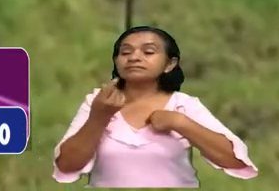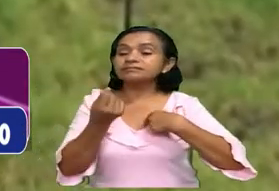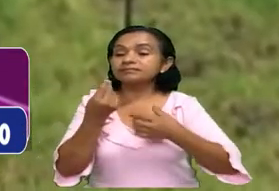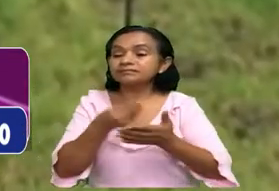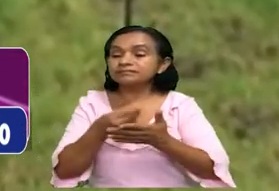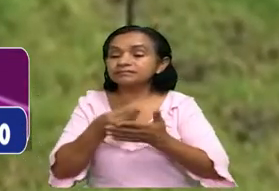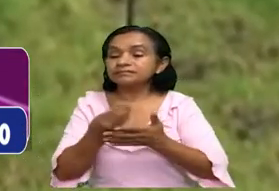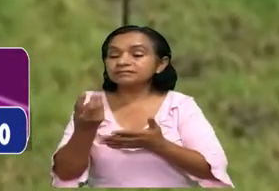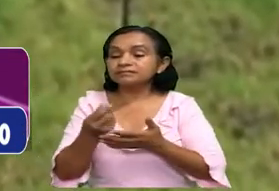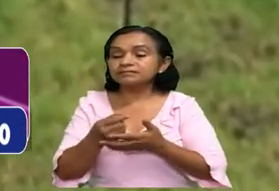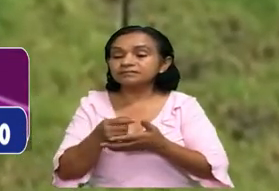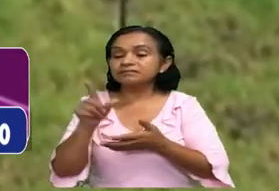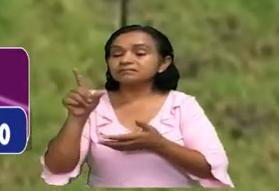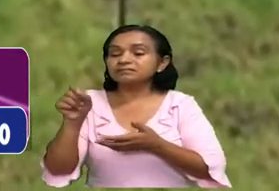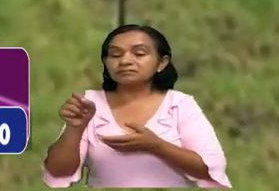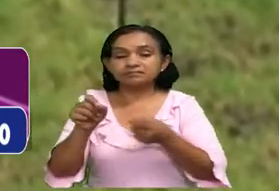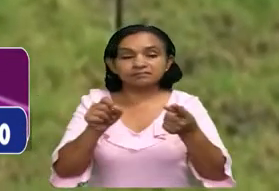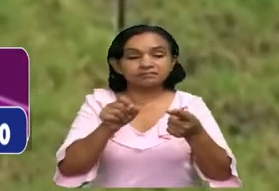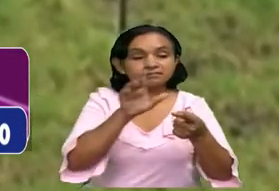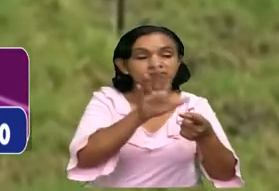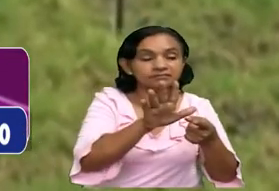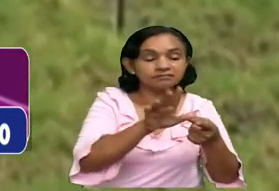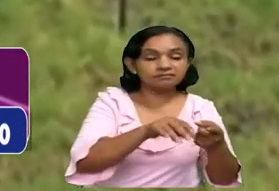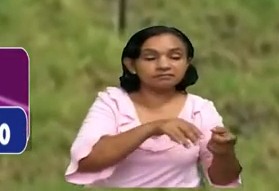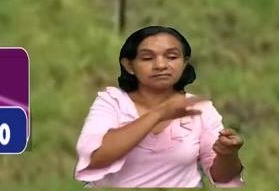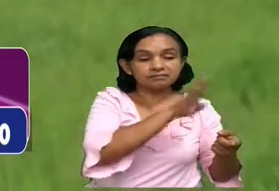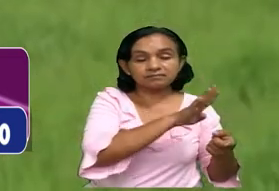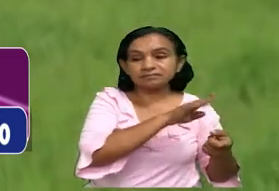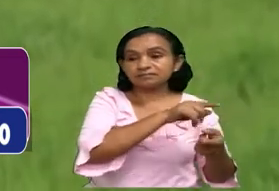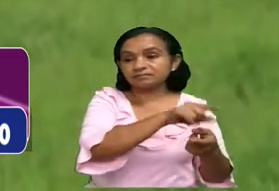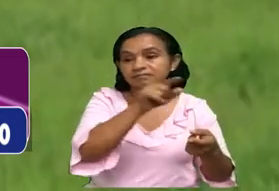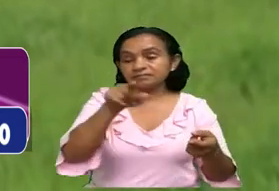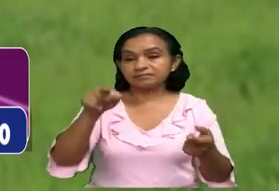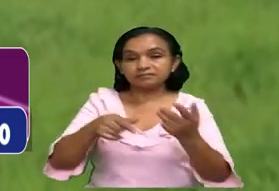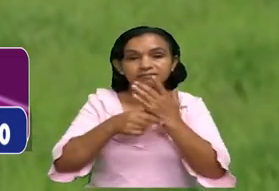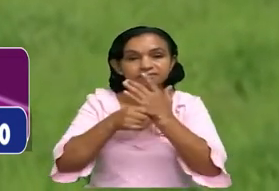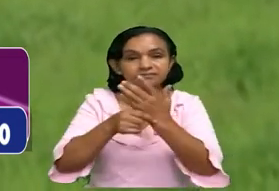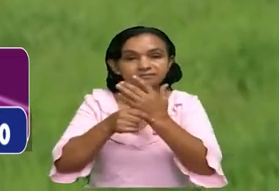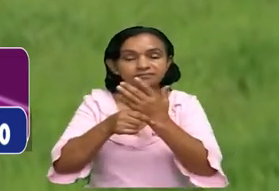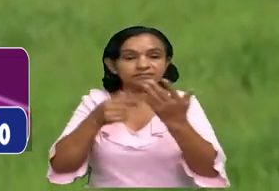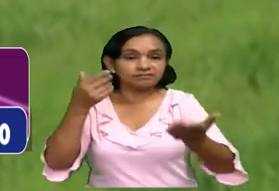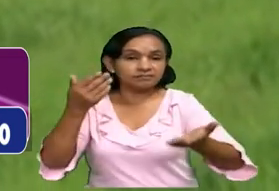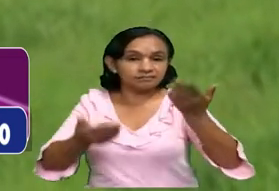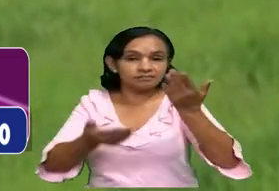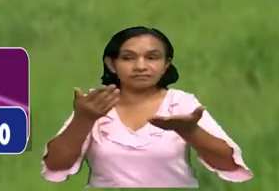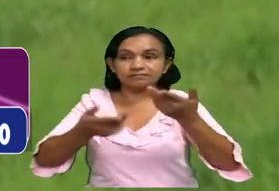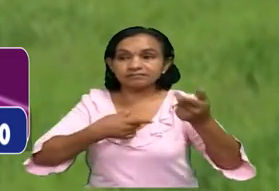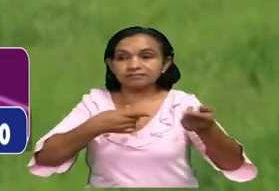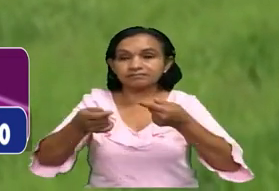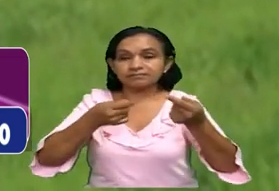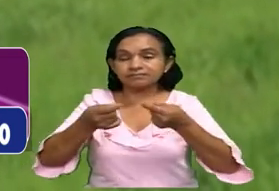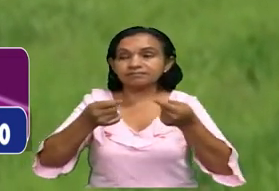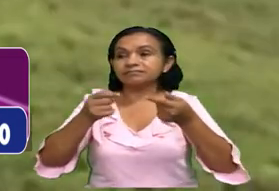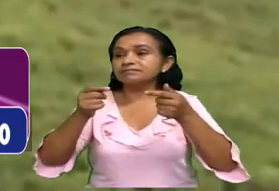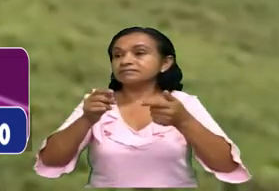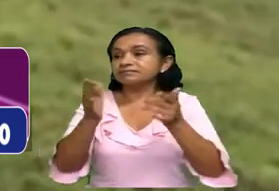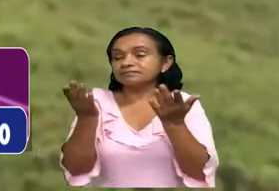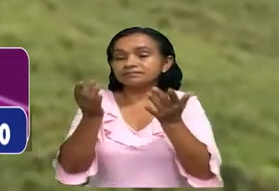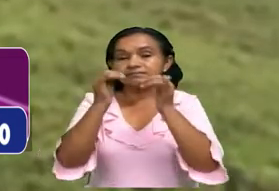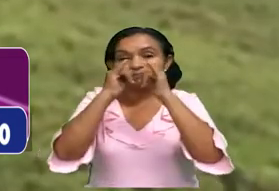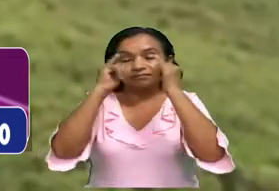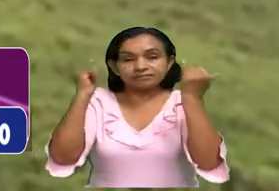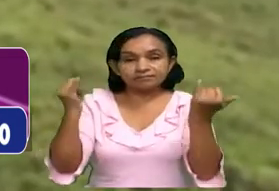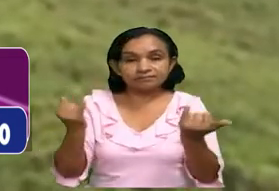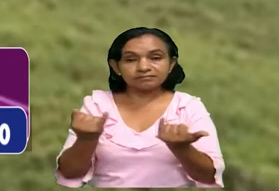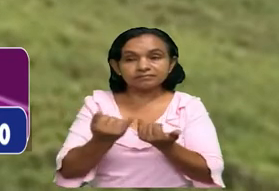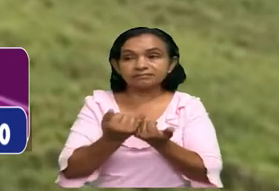porque con el de repente cuerpo, ¿sí? Uno dice, Australia será el fijador de precios de la carne, pero son las grandes transnacionales de la carne las que